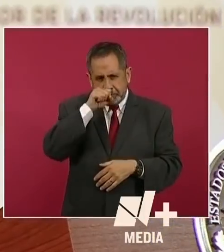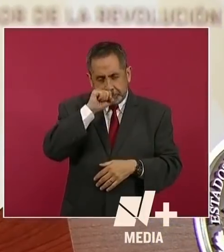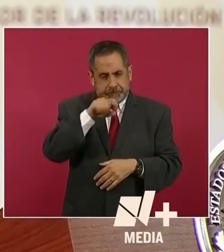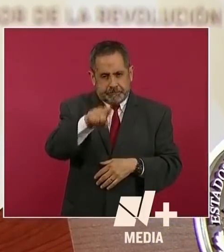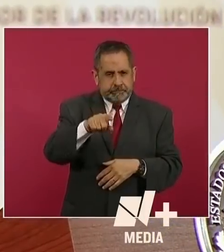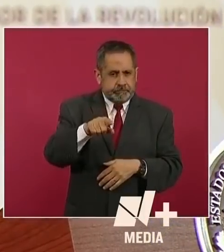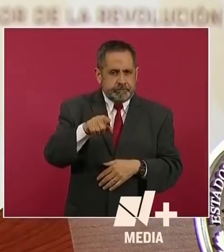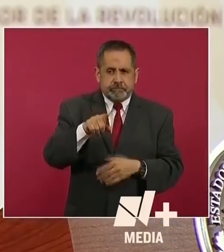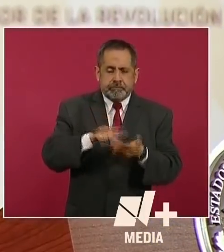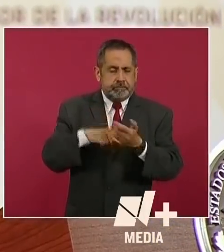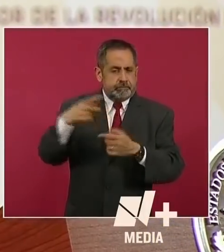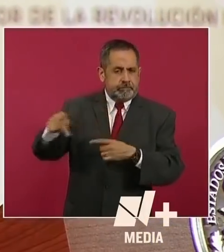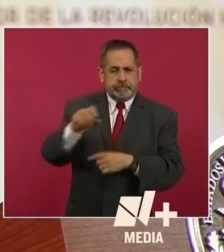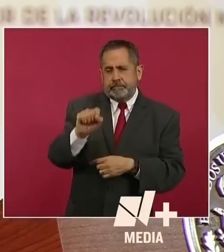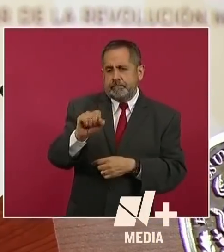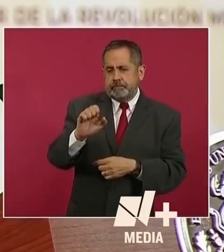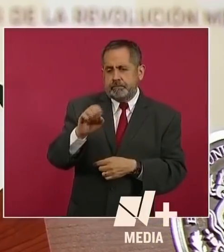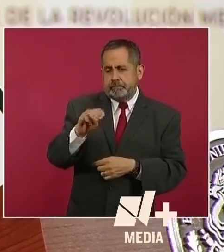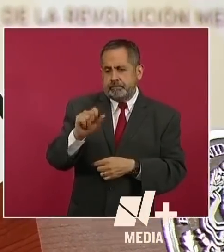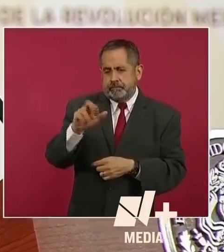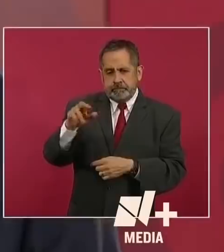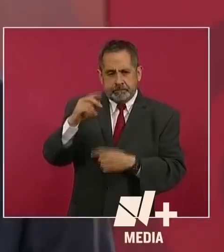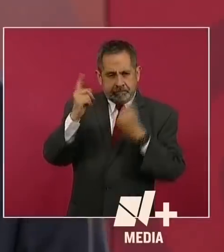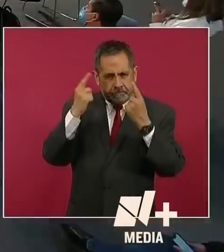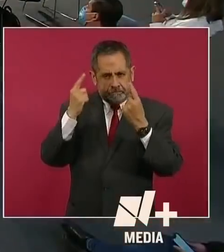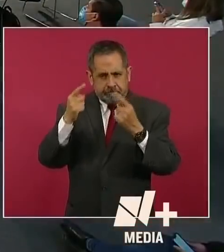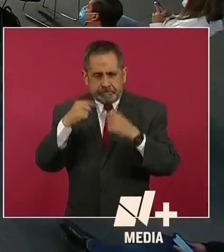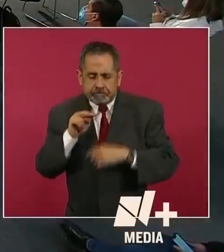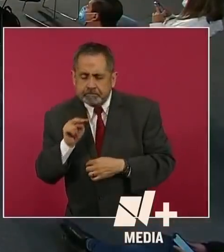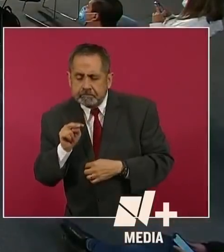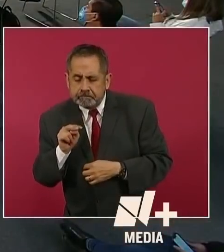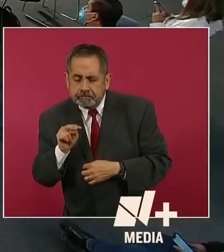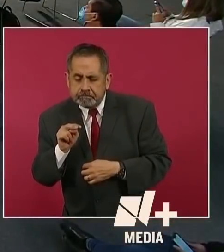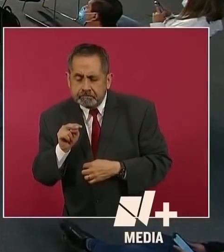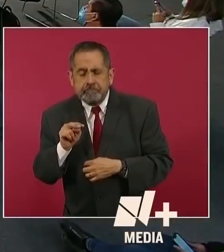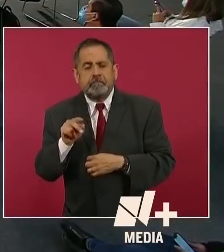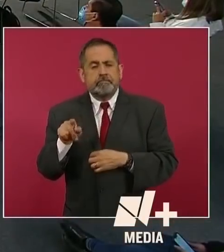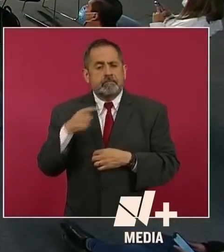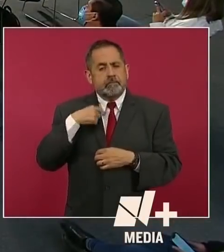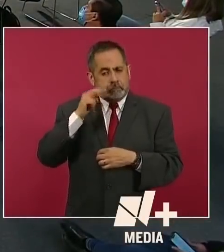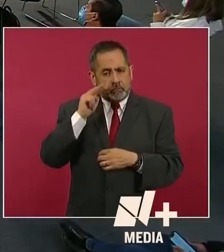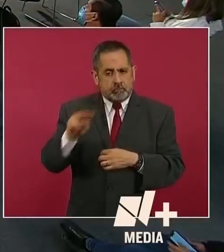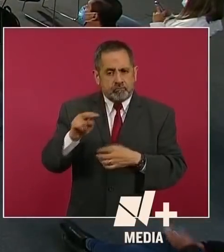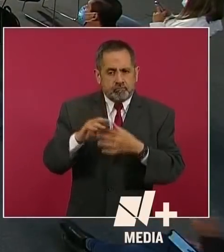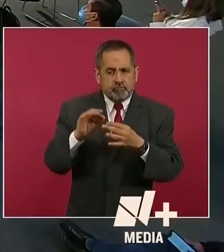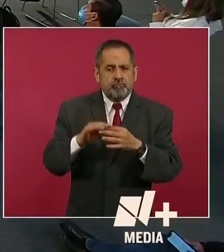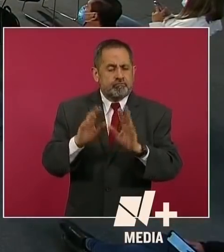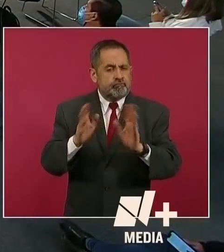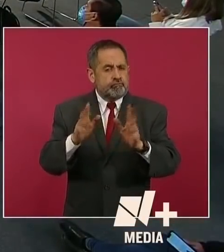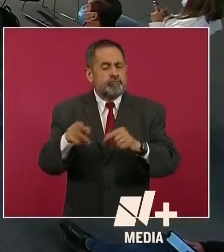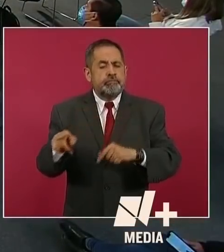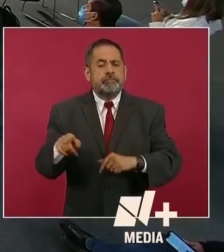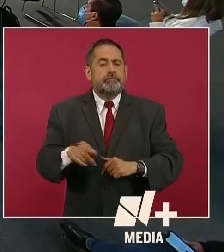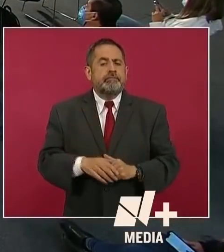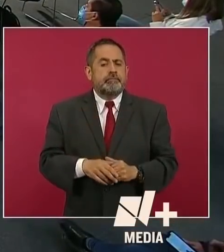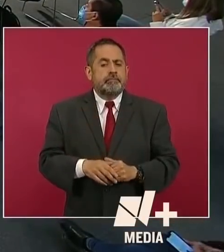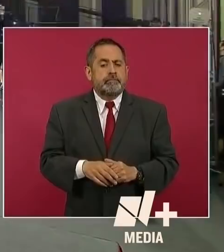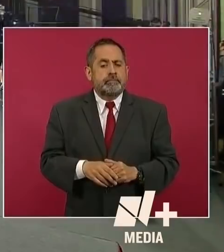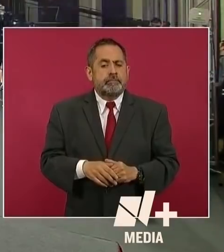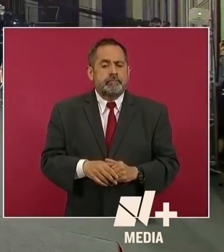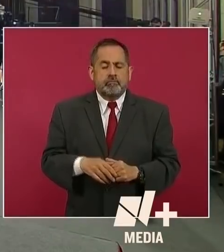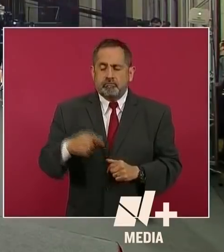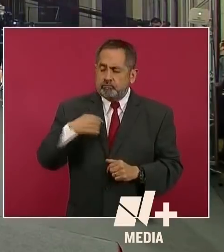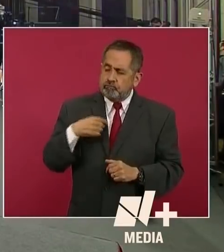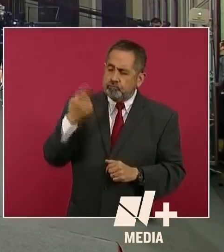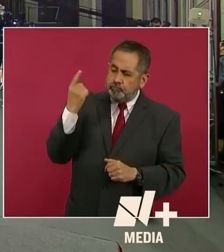referencia de la Marina, me lo mostraron y se dio la instrucción que se